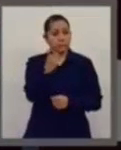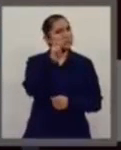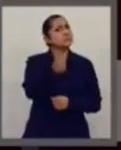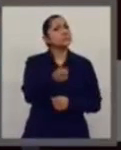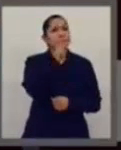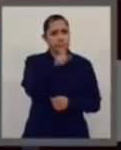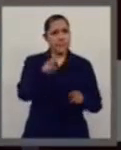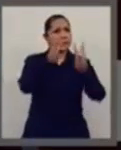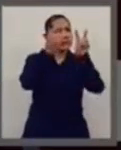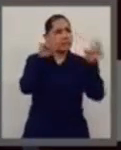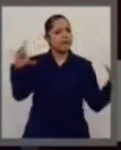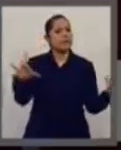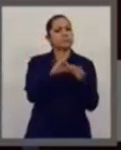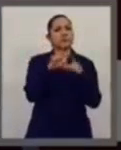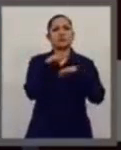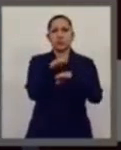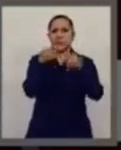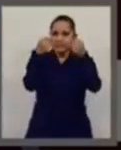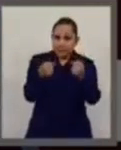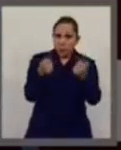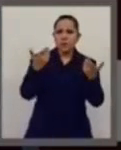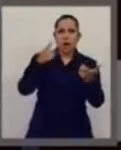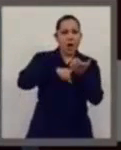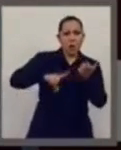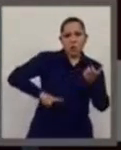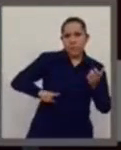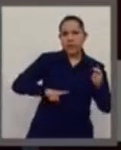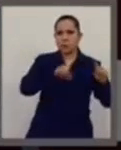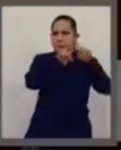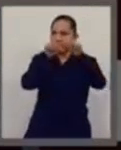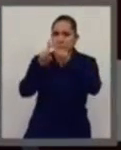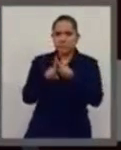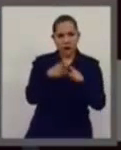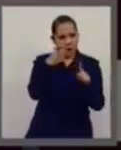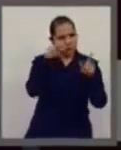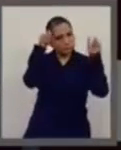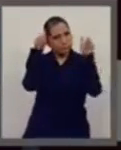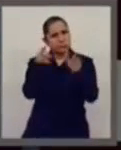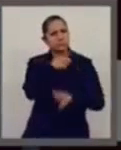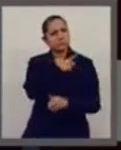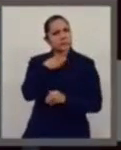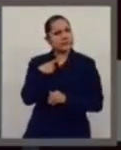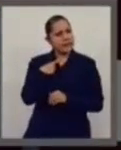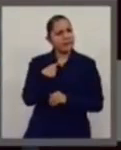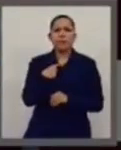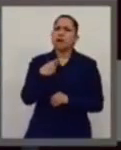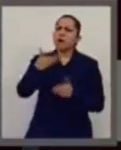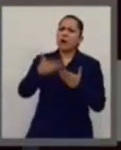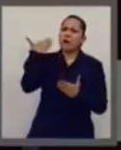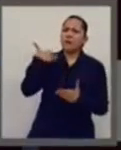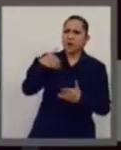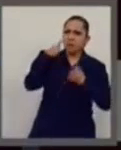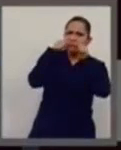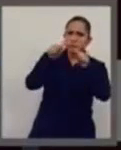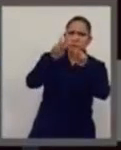de gobernabilidad, además de que es un derecho humano que se ha dejado de atender. Es importante señalar